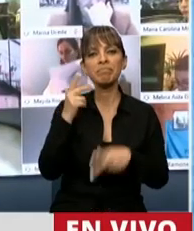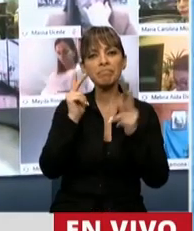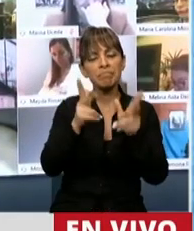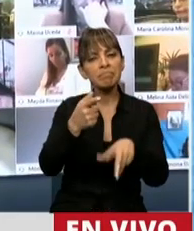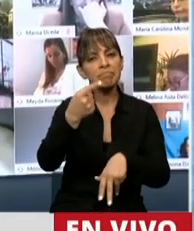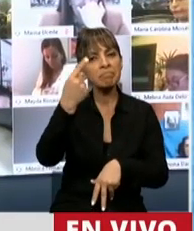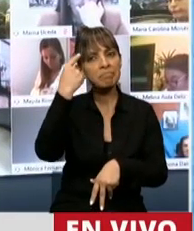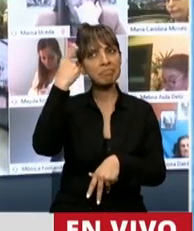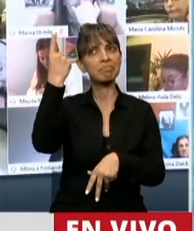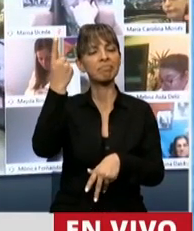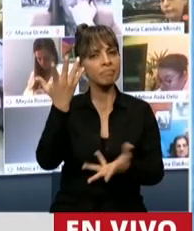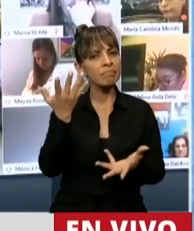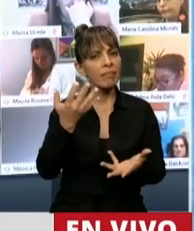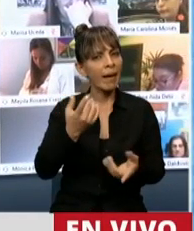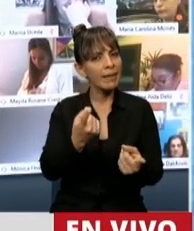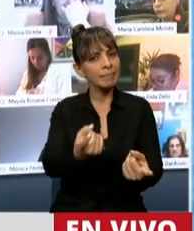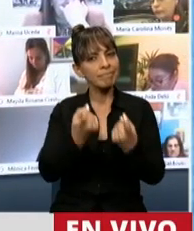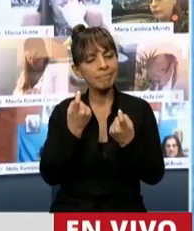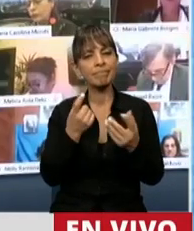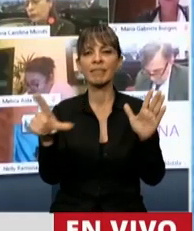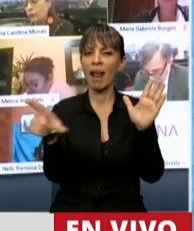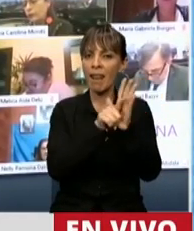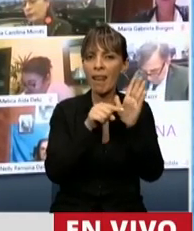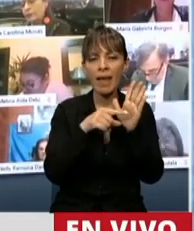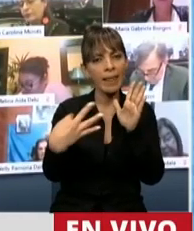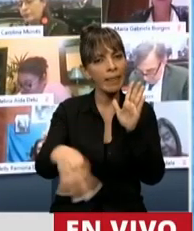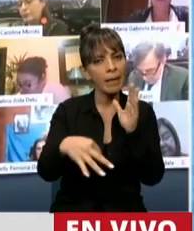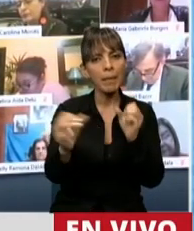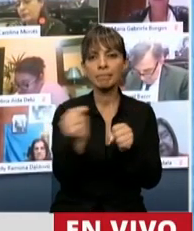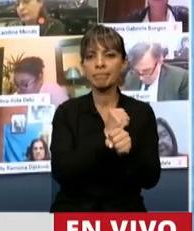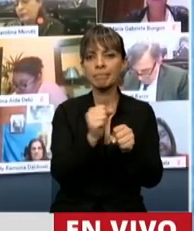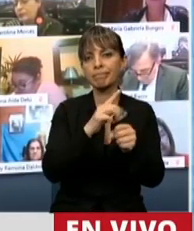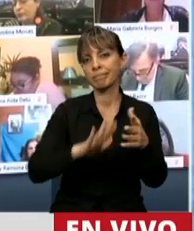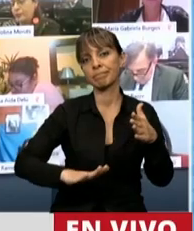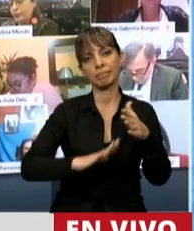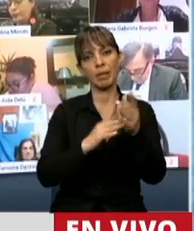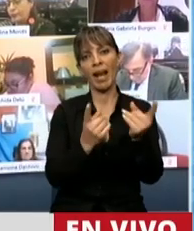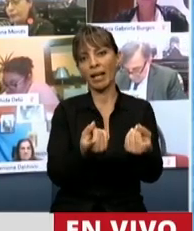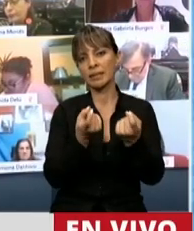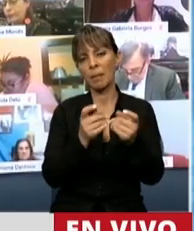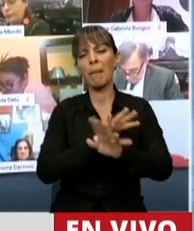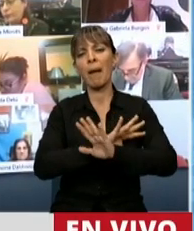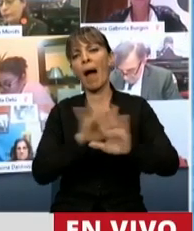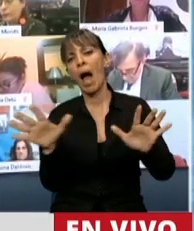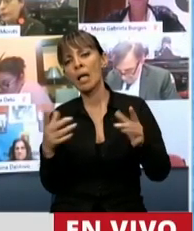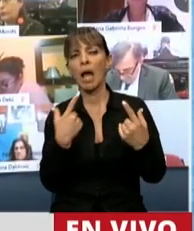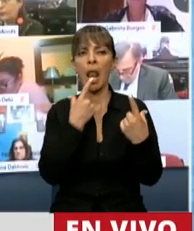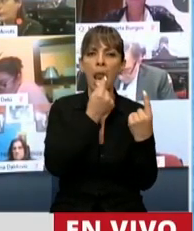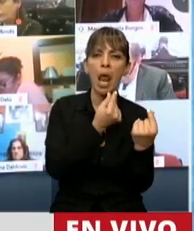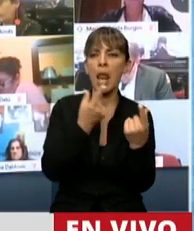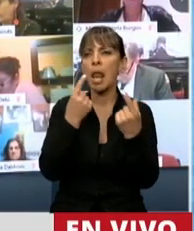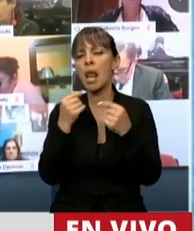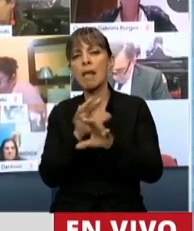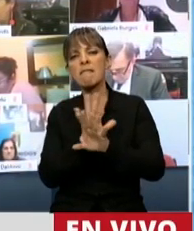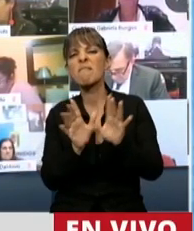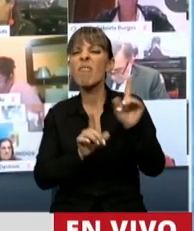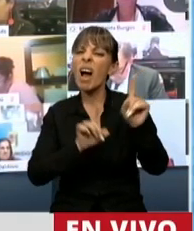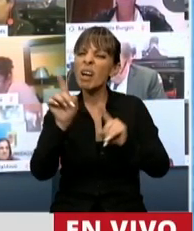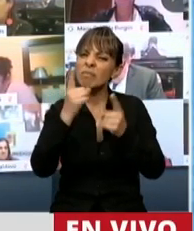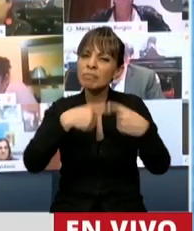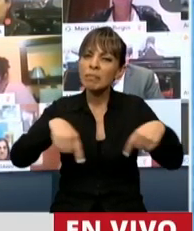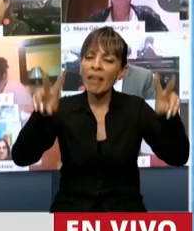hace necesario aprobar esta ley que es fundamental. Dejar de cuestionar algunos